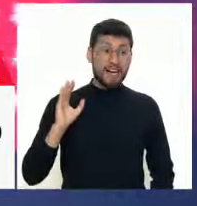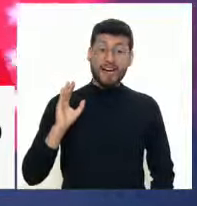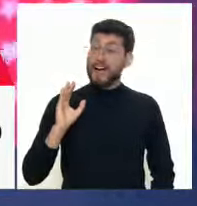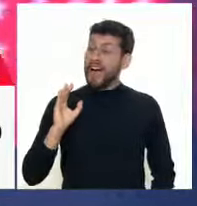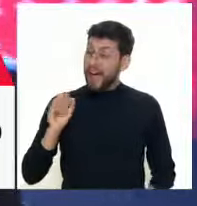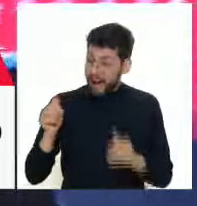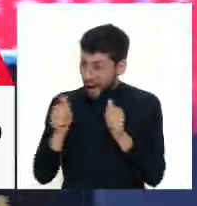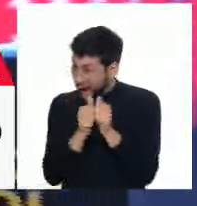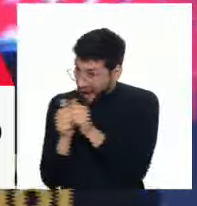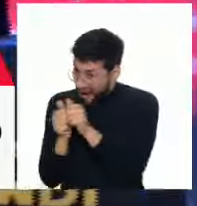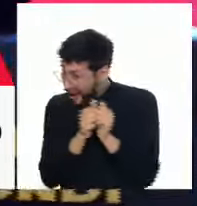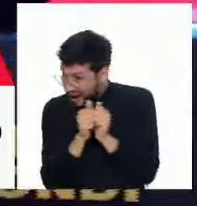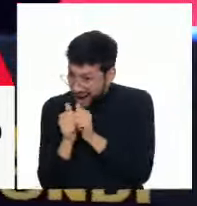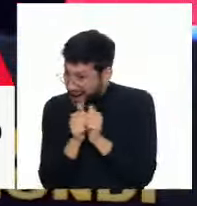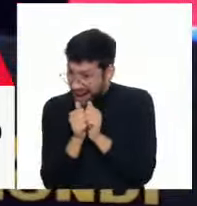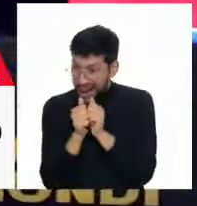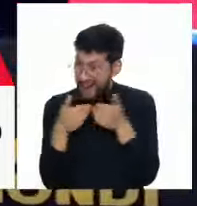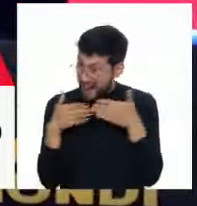¡Juntas!